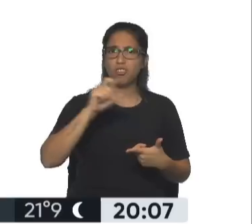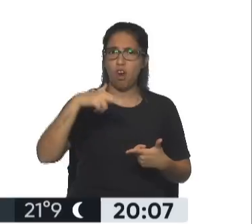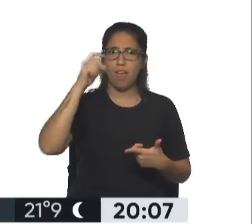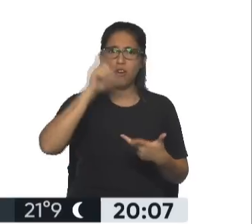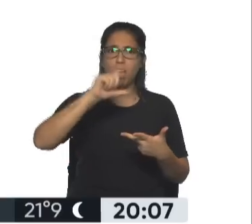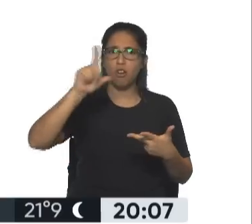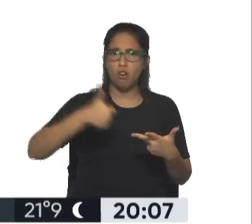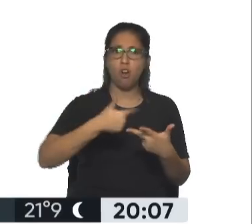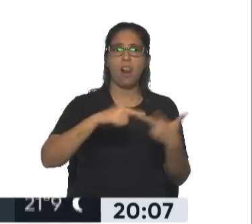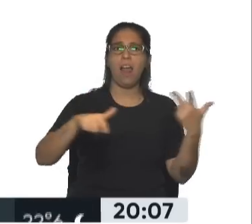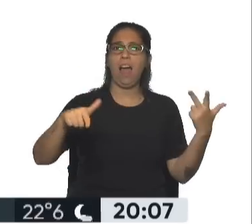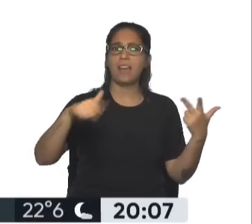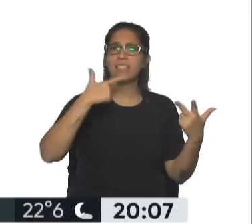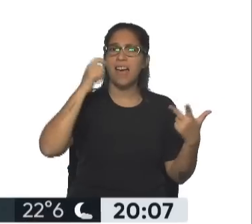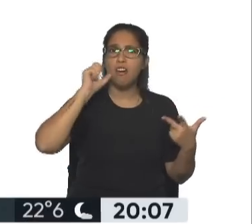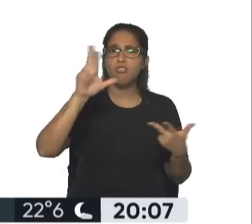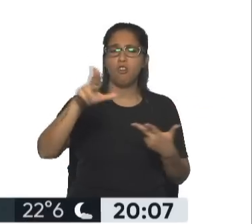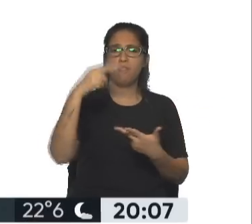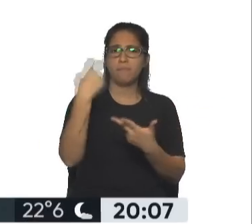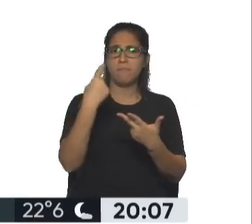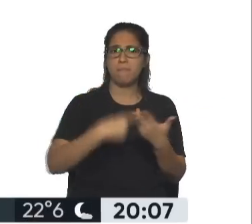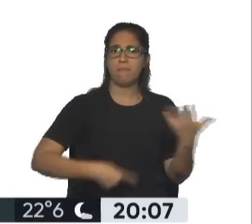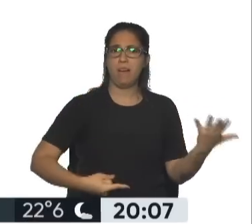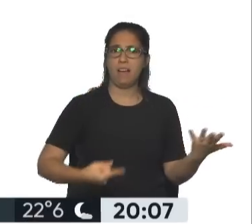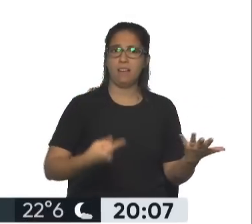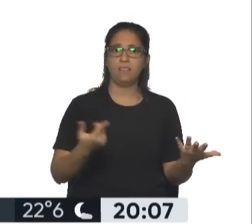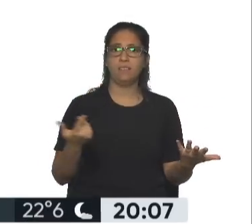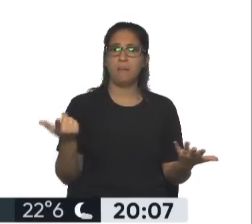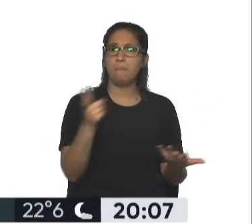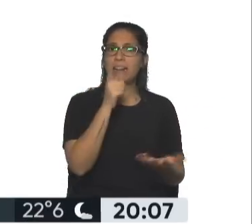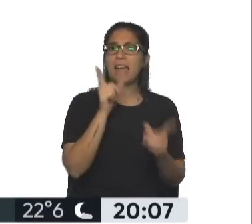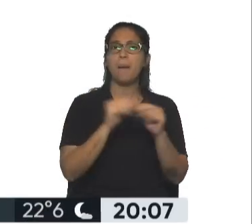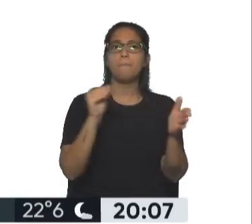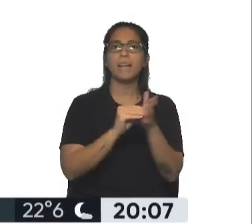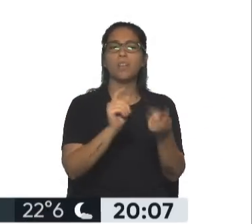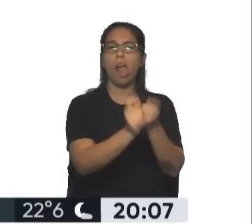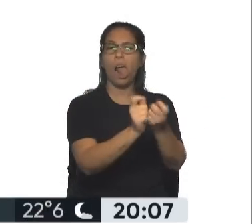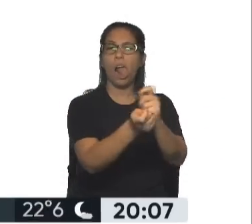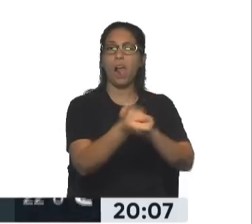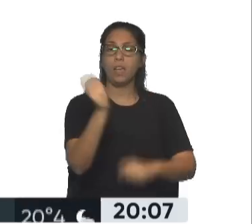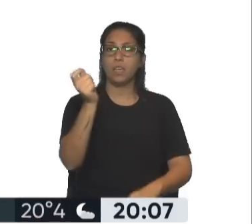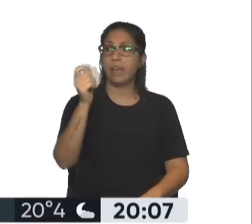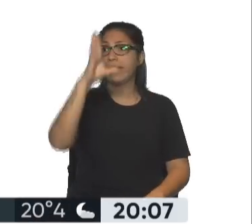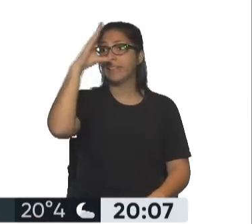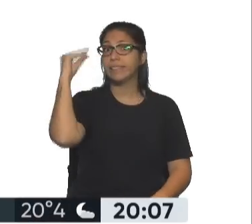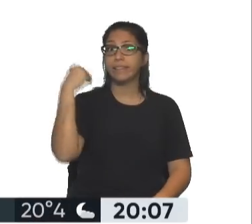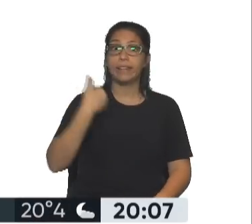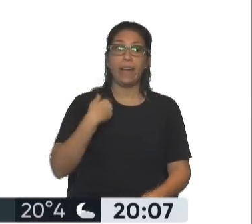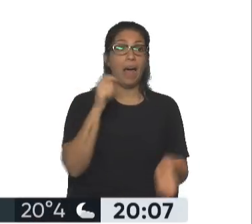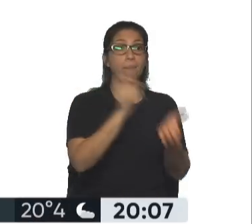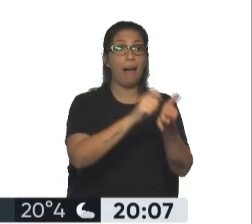Sancor, Danone, Molinos, porque si no parece que los precios los remarcaran, no sé, Cristina,